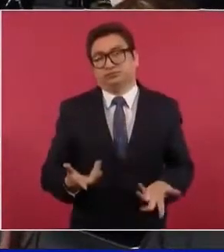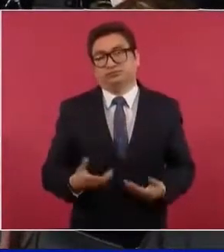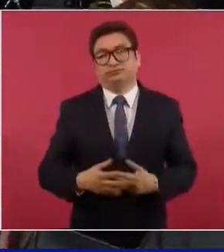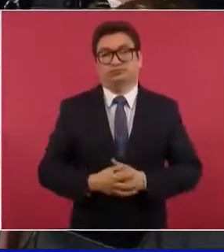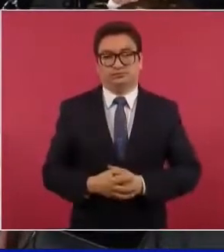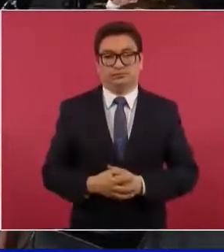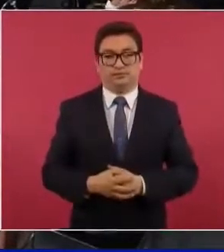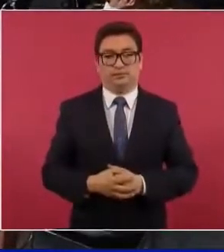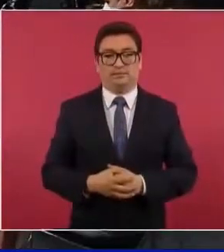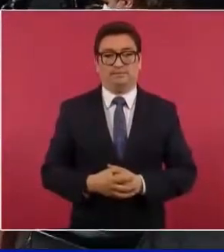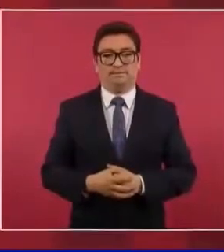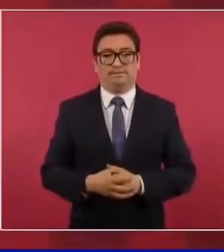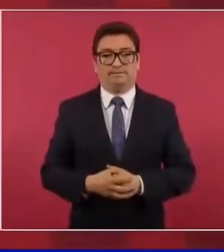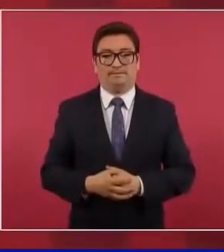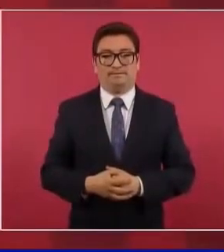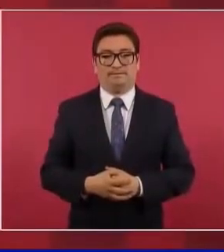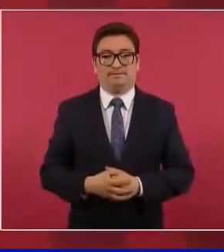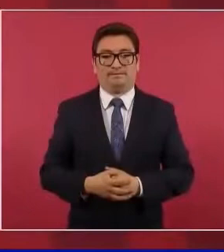y más